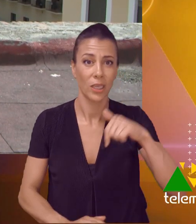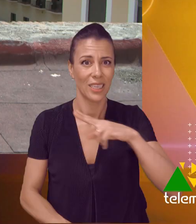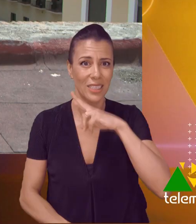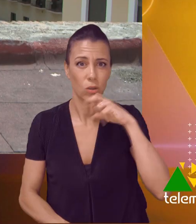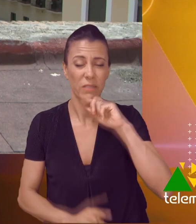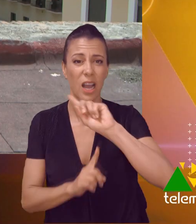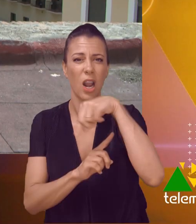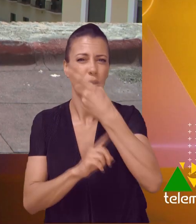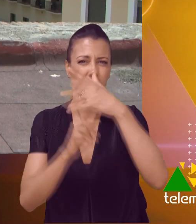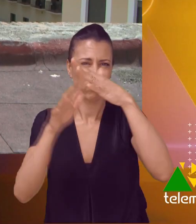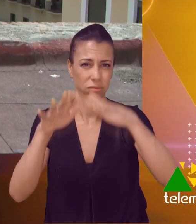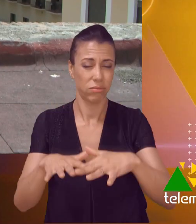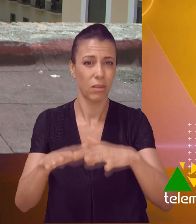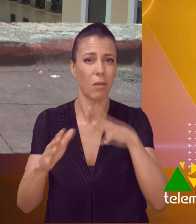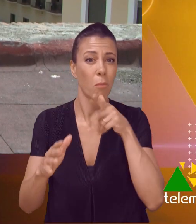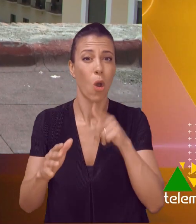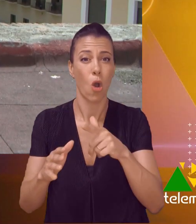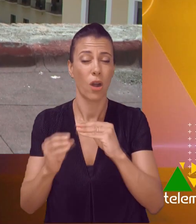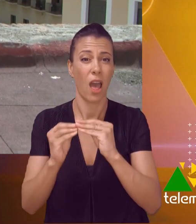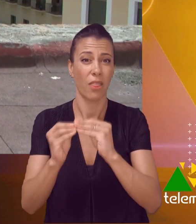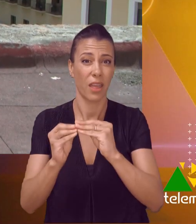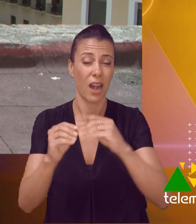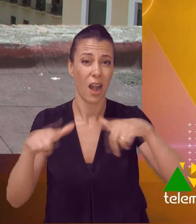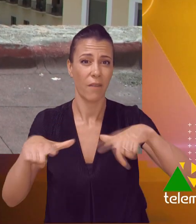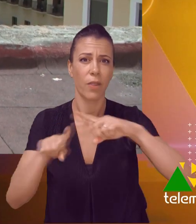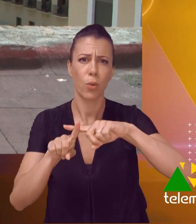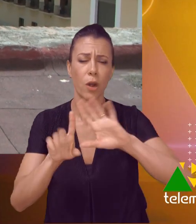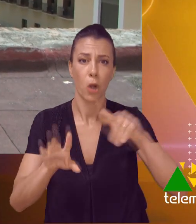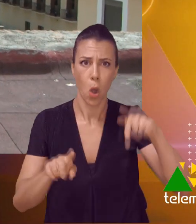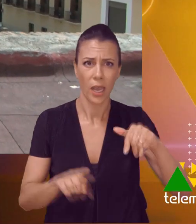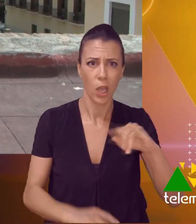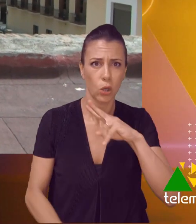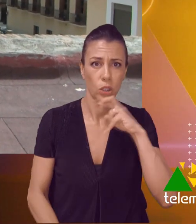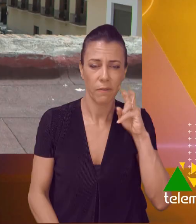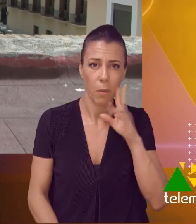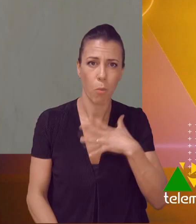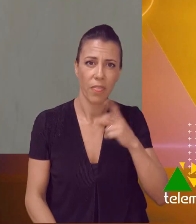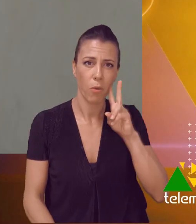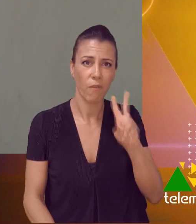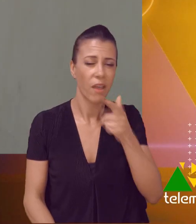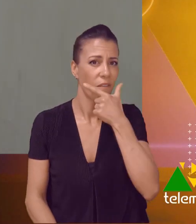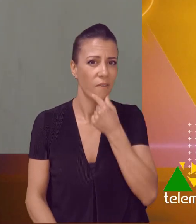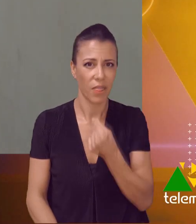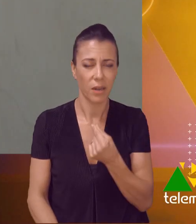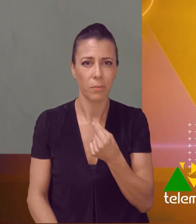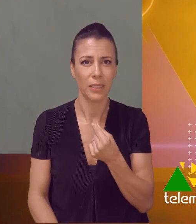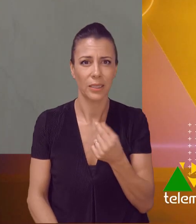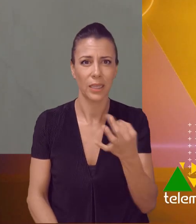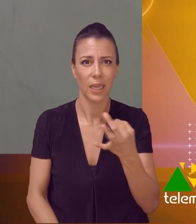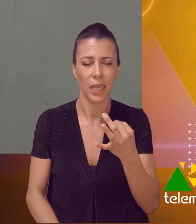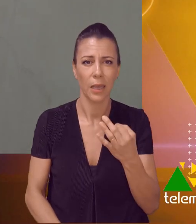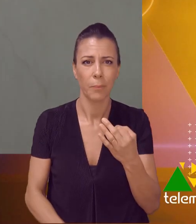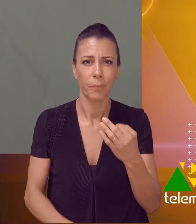se derribó a hacer la nave crucero, pero esta se ha conservado, y aquí podemos ver fácilmente los